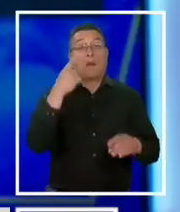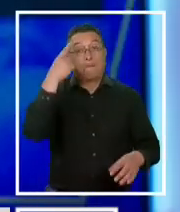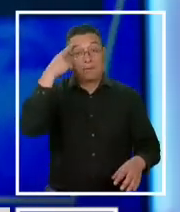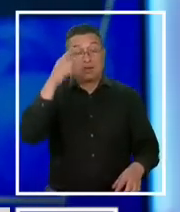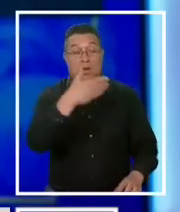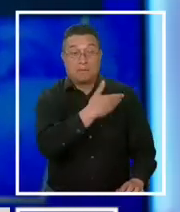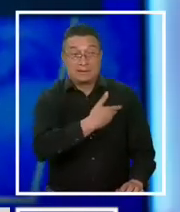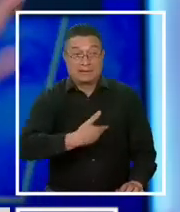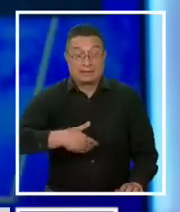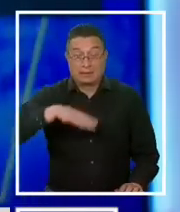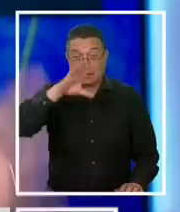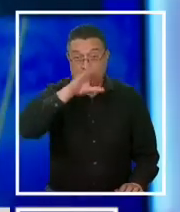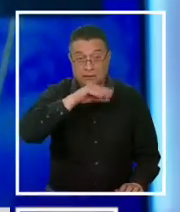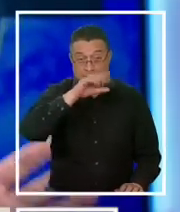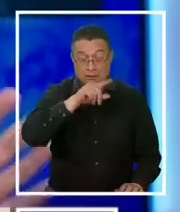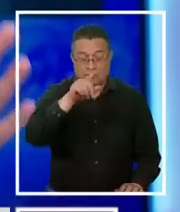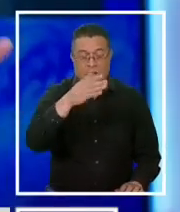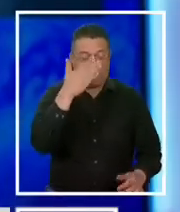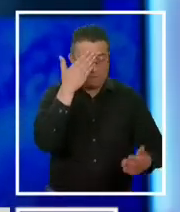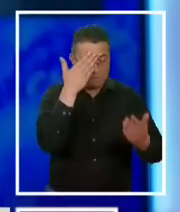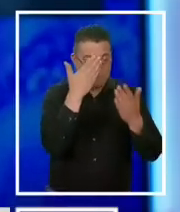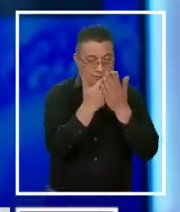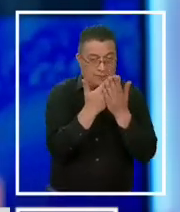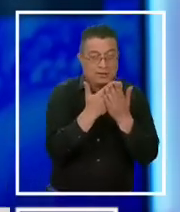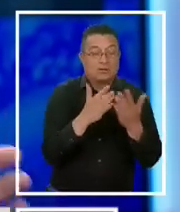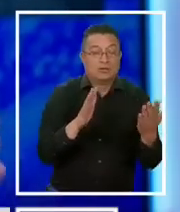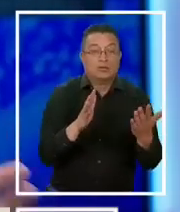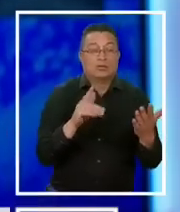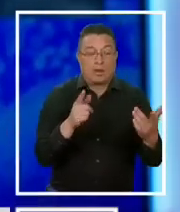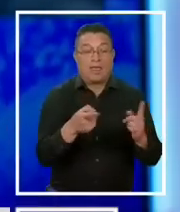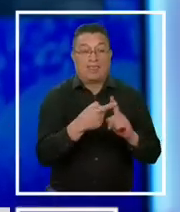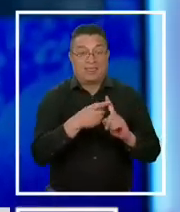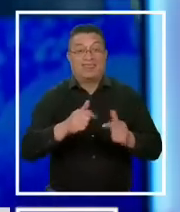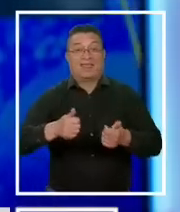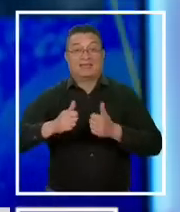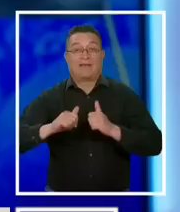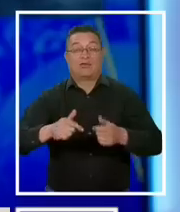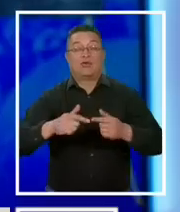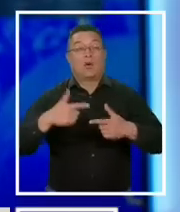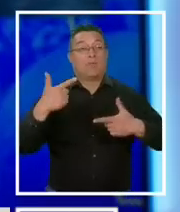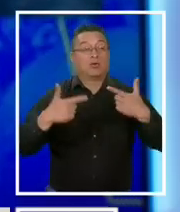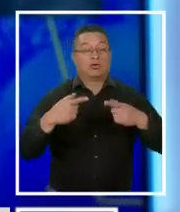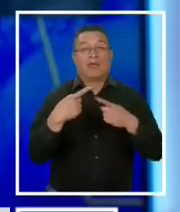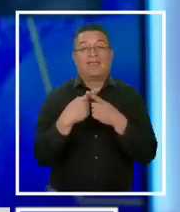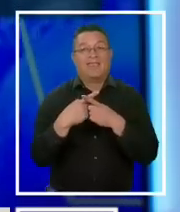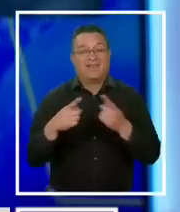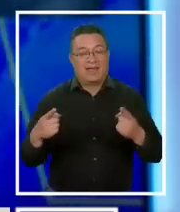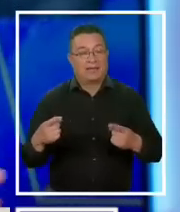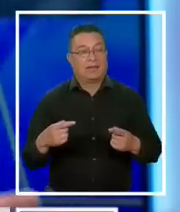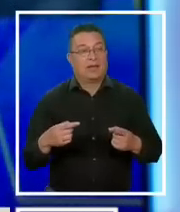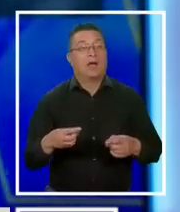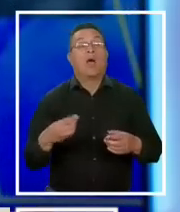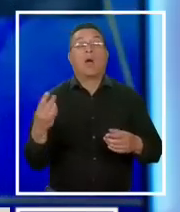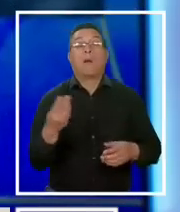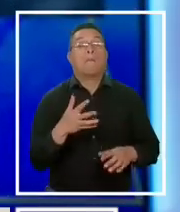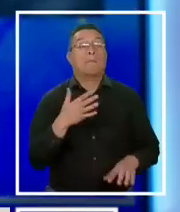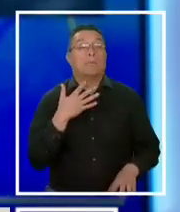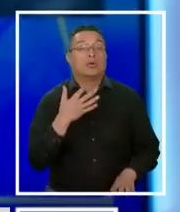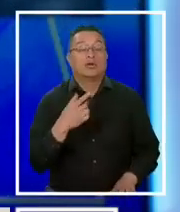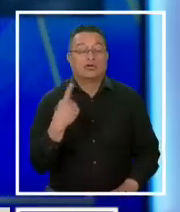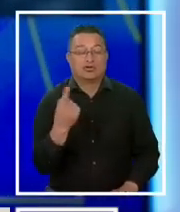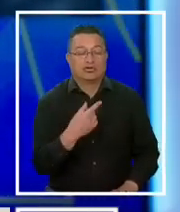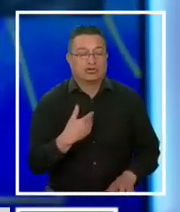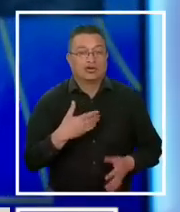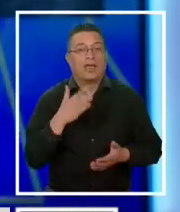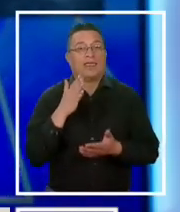presidente elwin enfrentó una unos desafíos políticos muy distintos a los nuestros nosotros tenemos que enfrentar